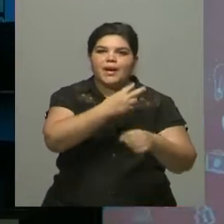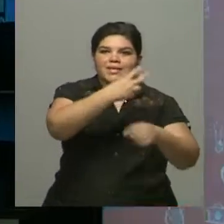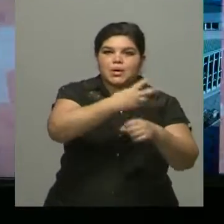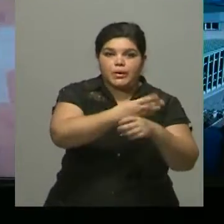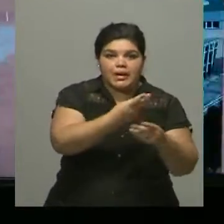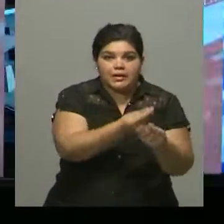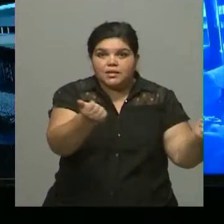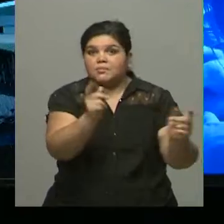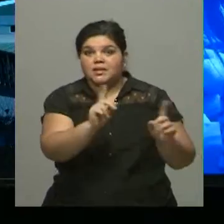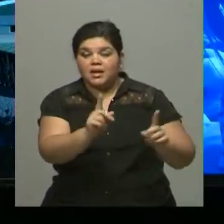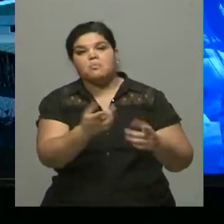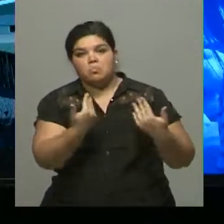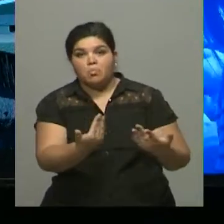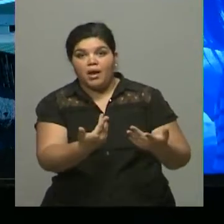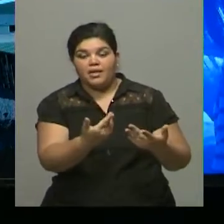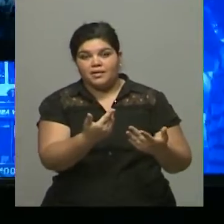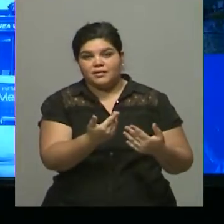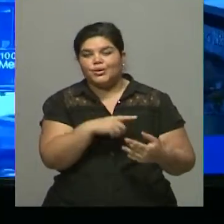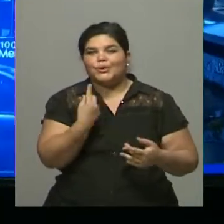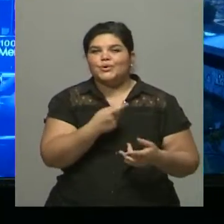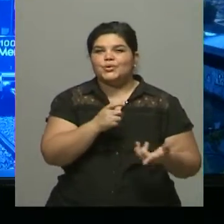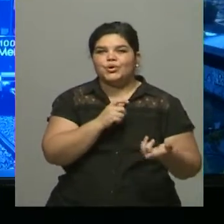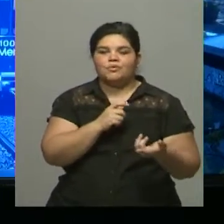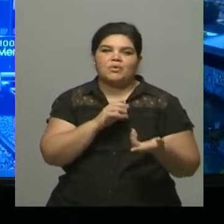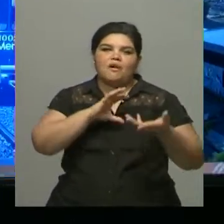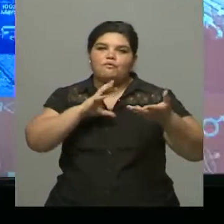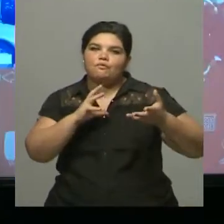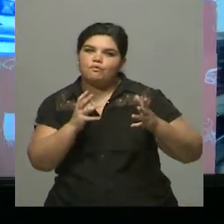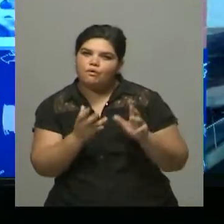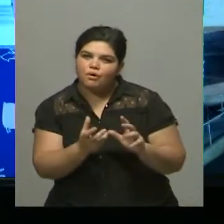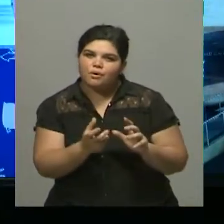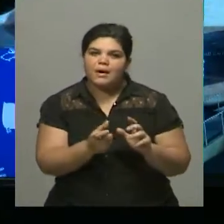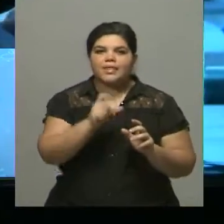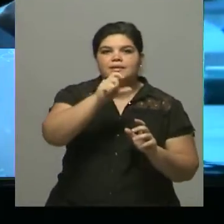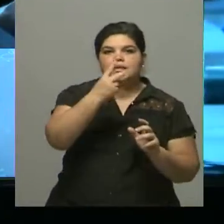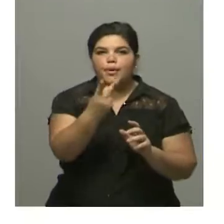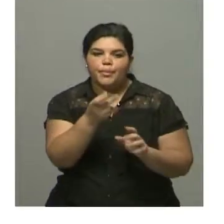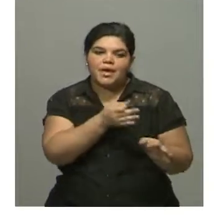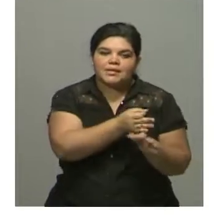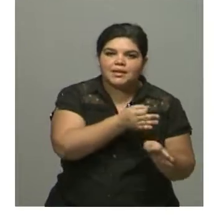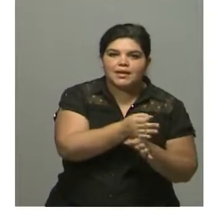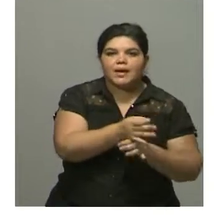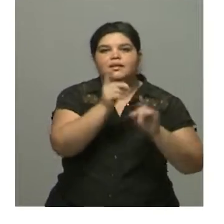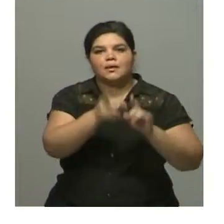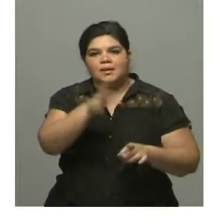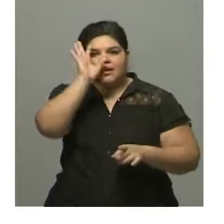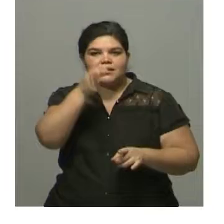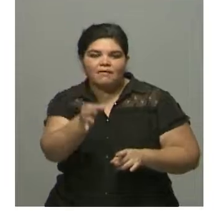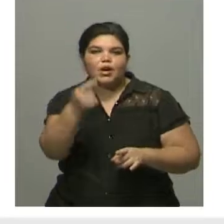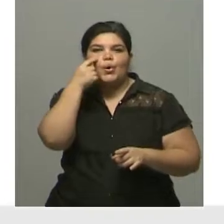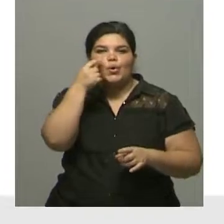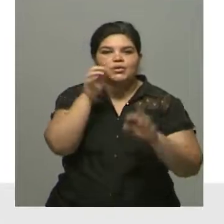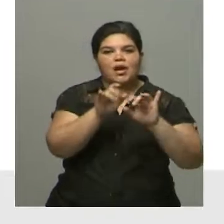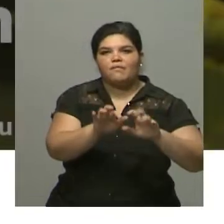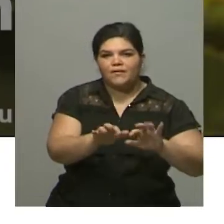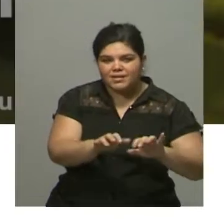formal, de tener algunas estrategias que nosotros brindamos, de habilidades de cómo construir un currículo, de alfabetización digital, algunos elementos básicos a la